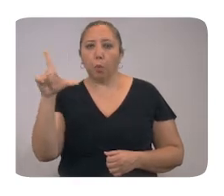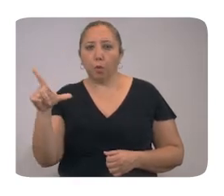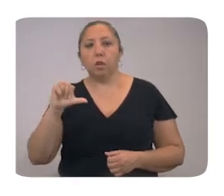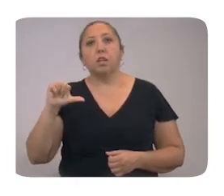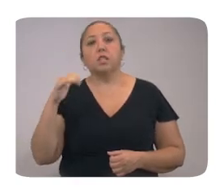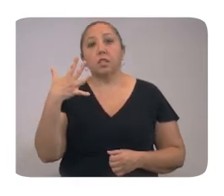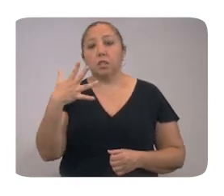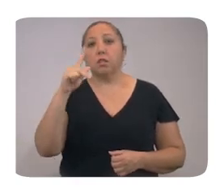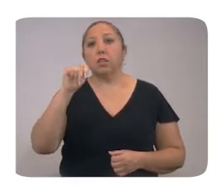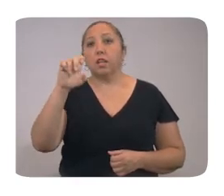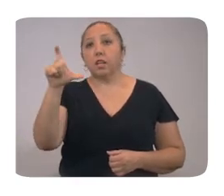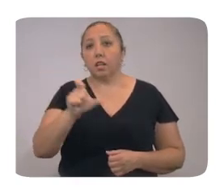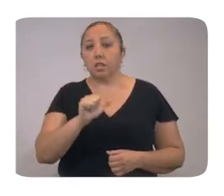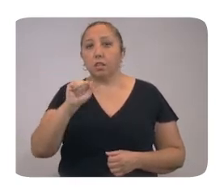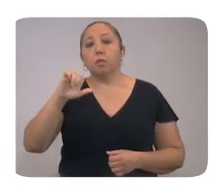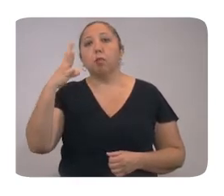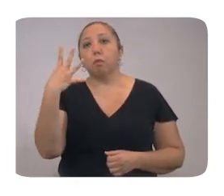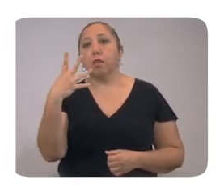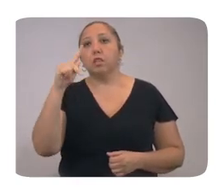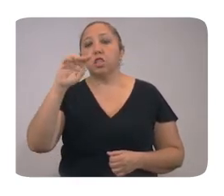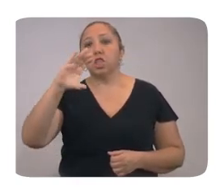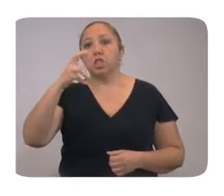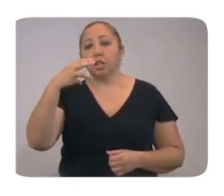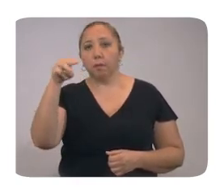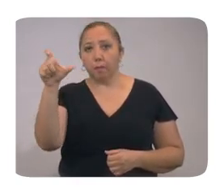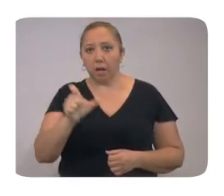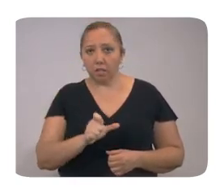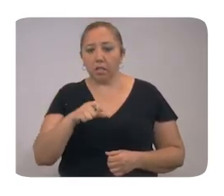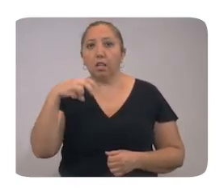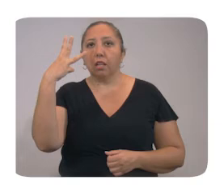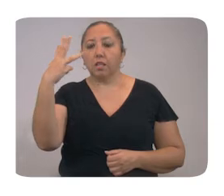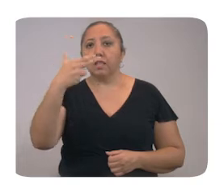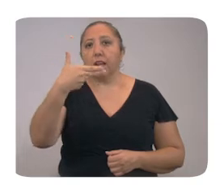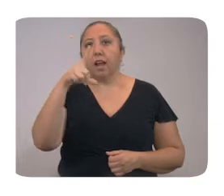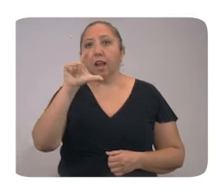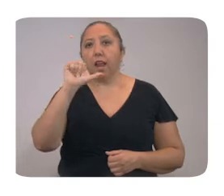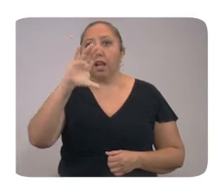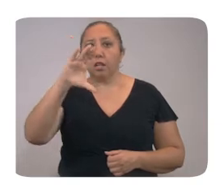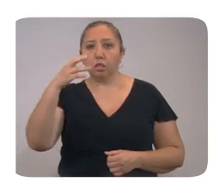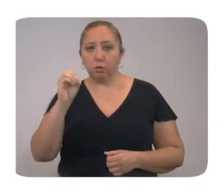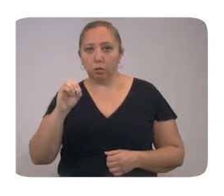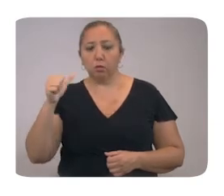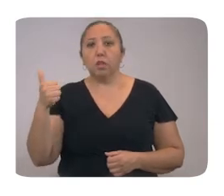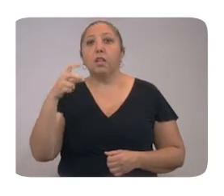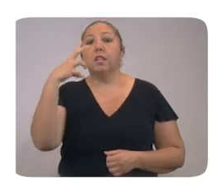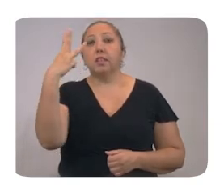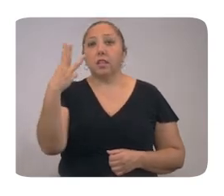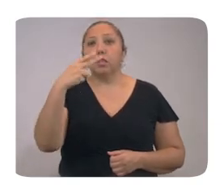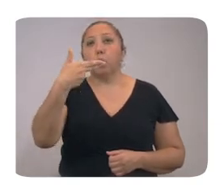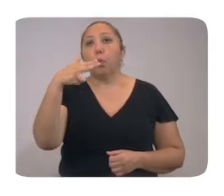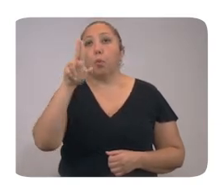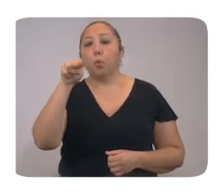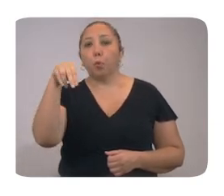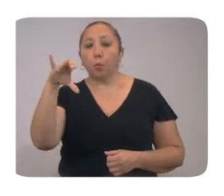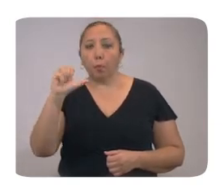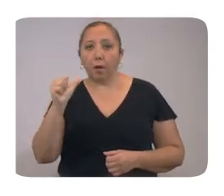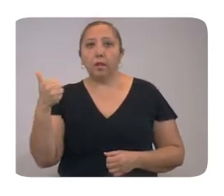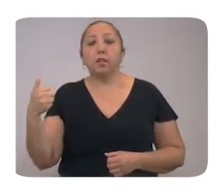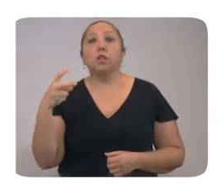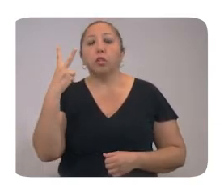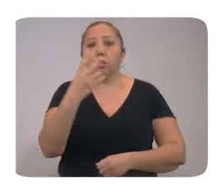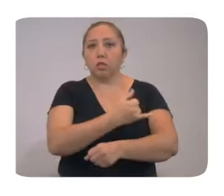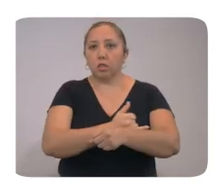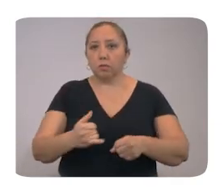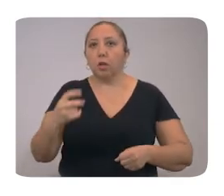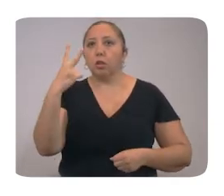en Tecash, 4 en Chemash, 3 en Concal, 3 en Jalachó, 3 en Junucmá, 2 en Izamal,